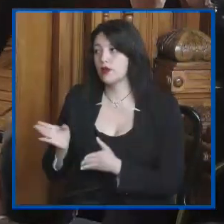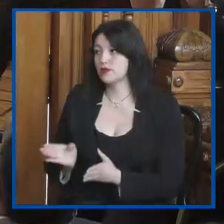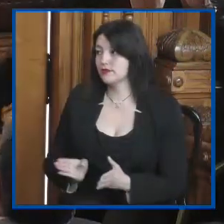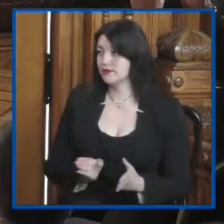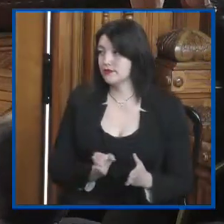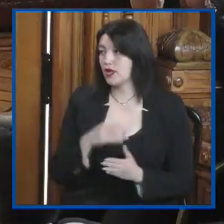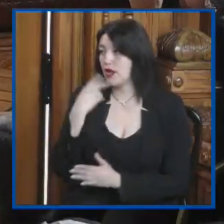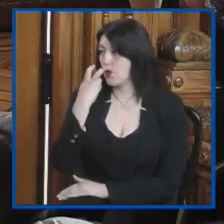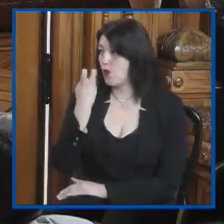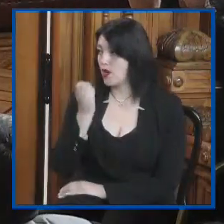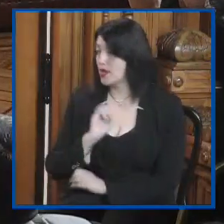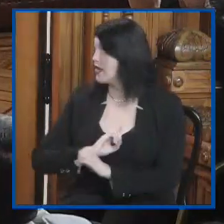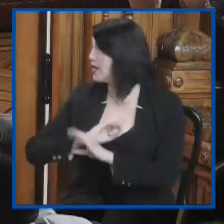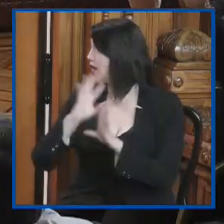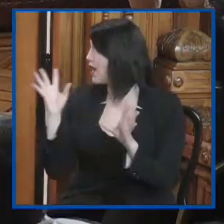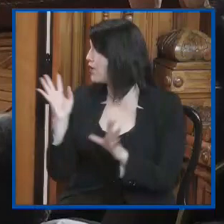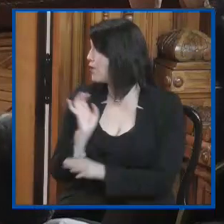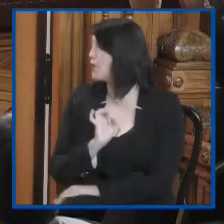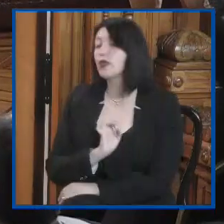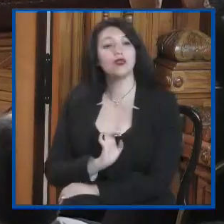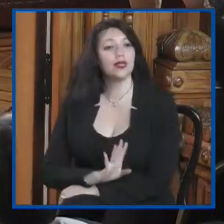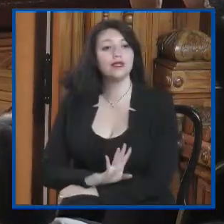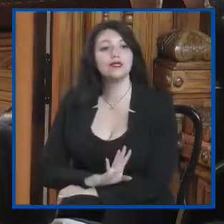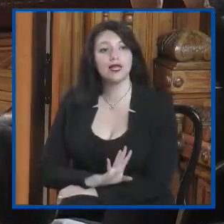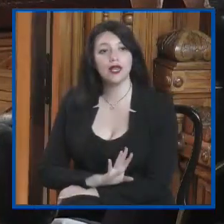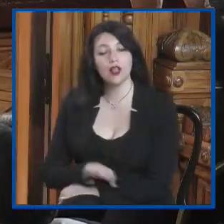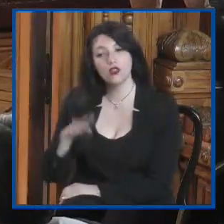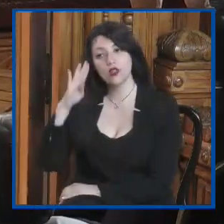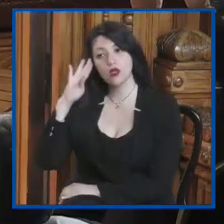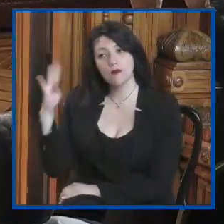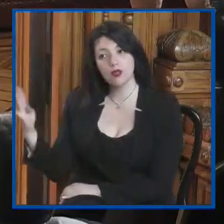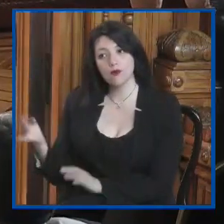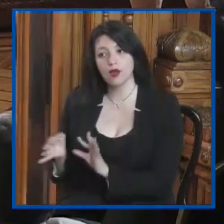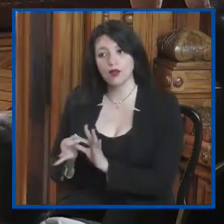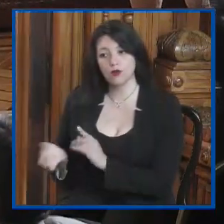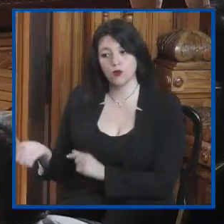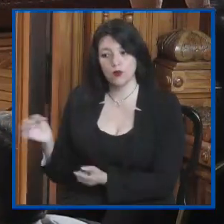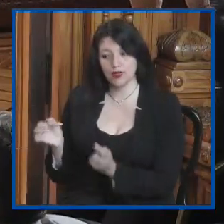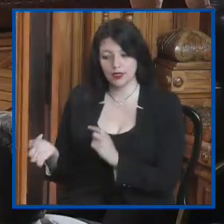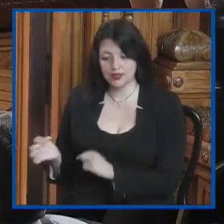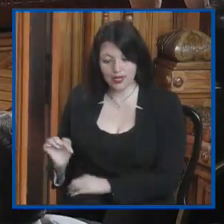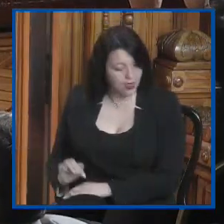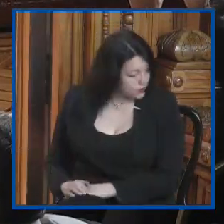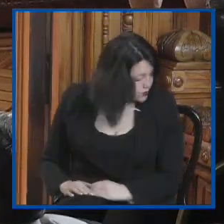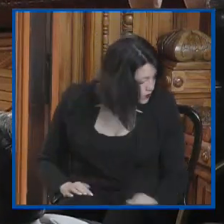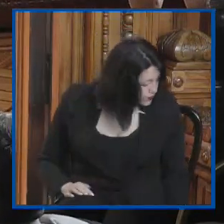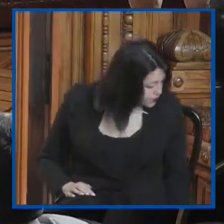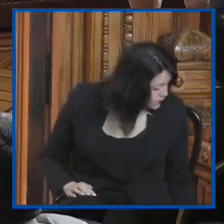Comisión de Lenguaje Claro, tanto de Chile como del Poder Judicial, nos despedimos y agradecemos su presencia. Hasta pronto.